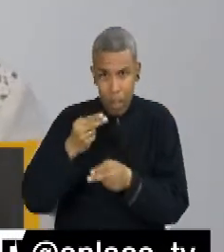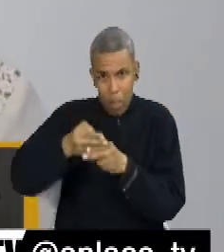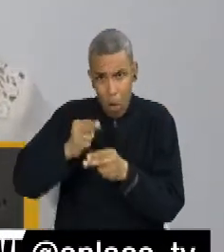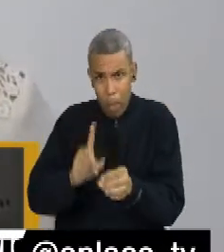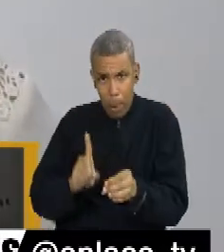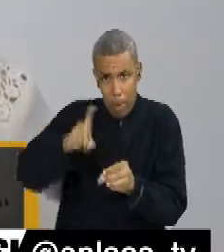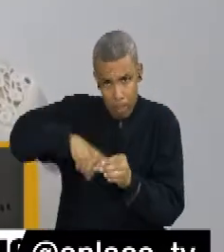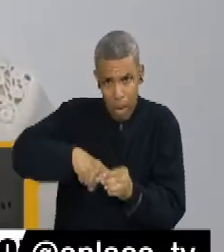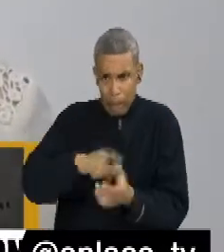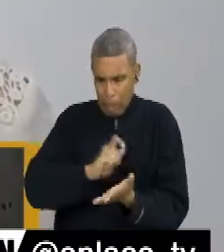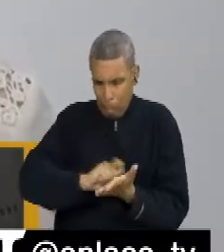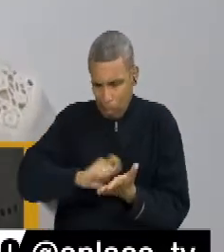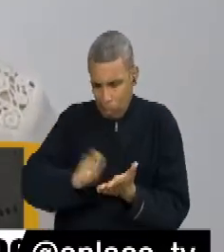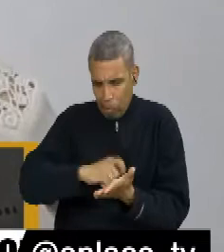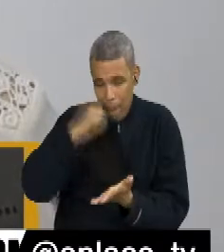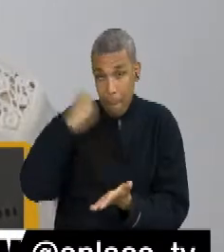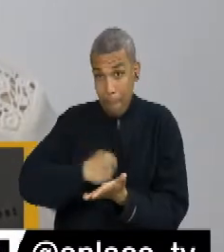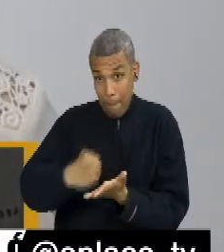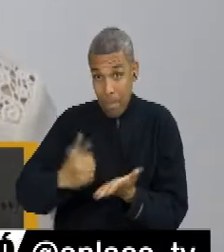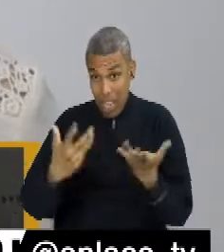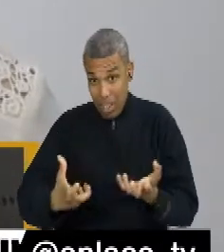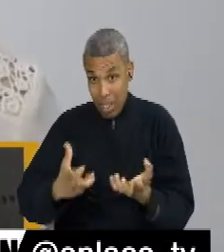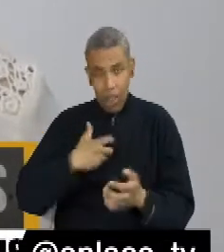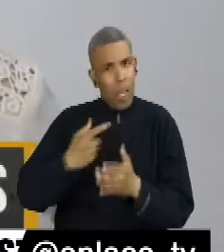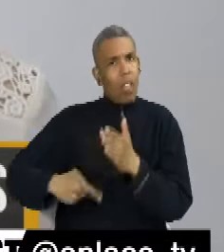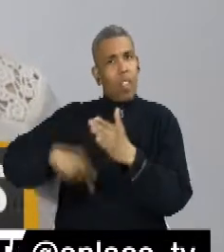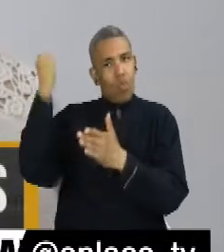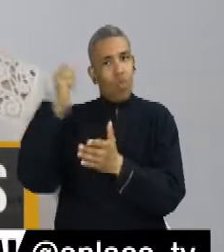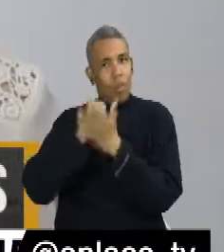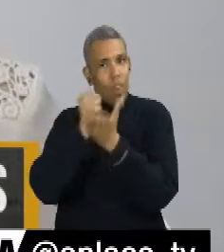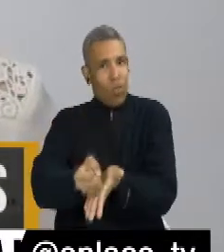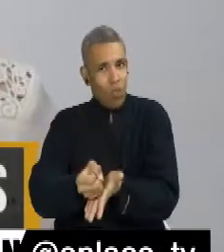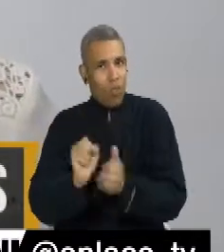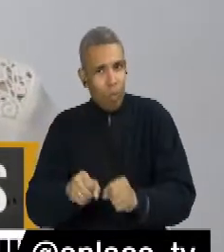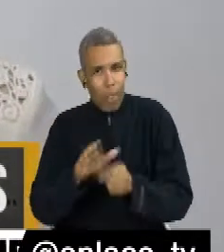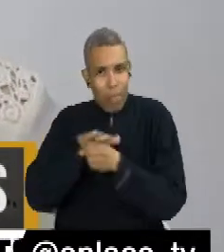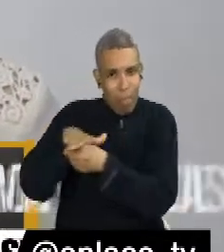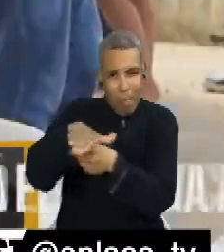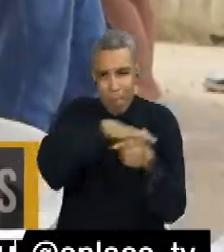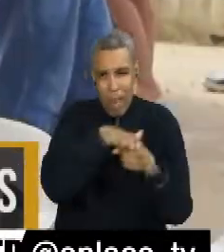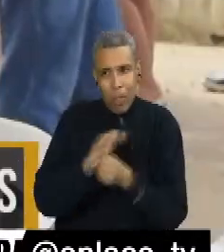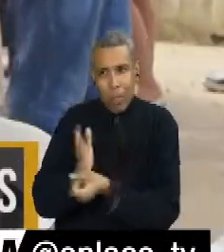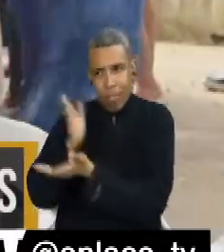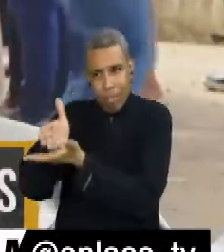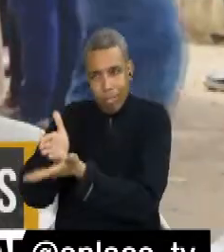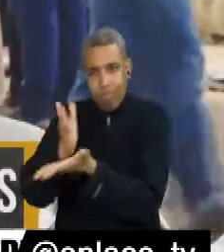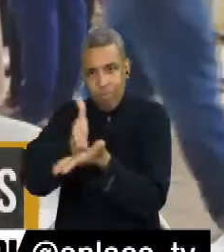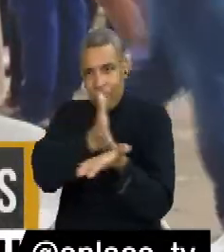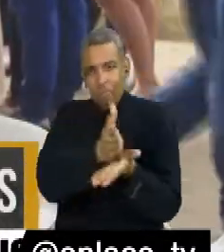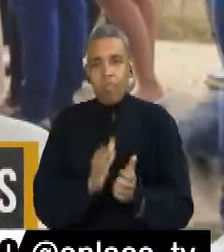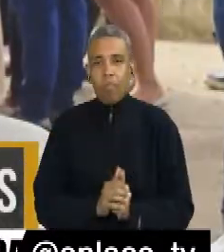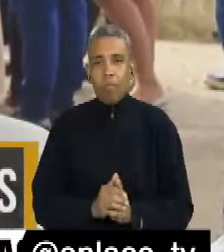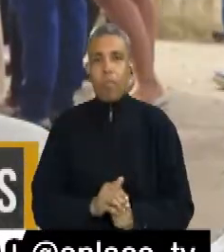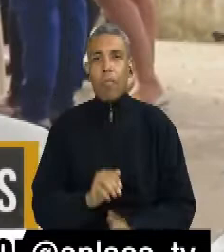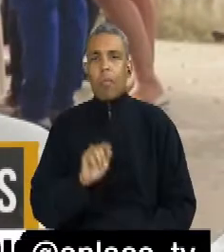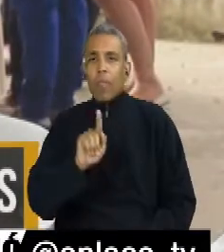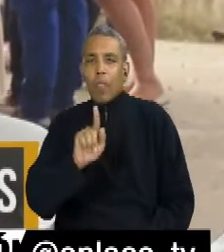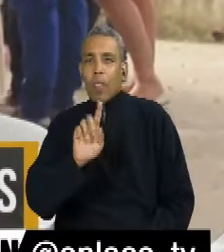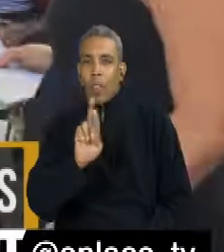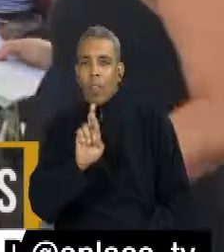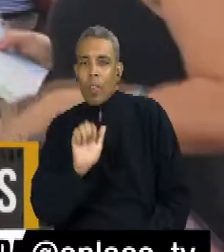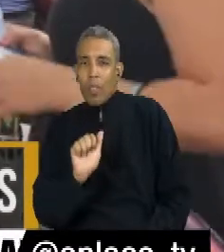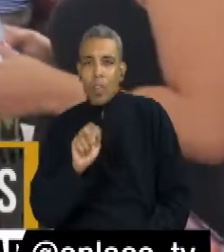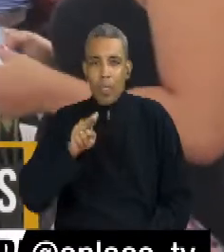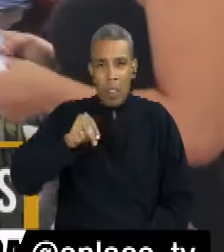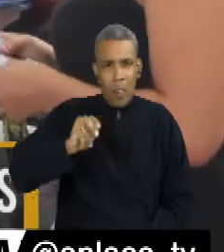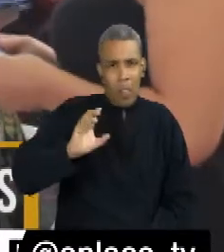becas. De una vez le vamos a facilitar pues esta tarea a las personas. Franci Álvarez, asesora de despacho, especificó